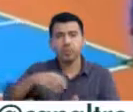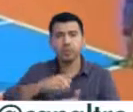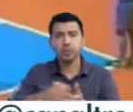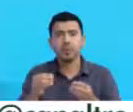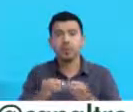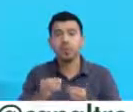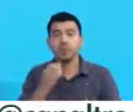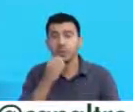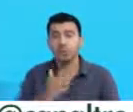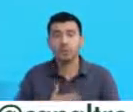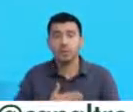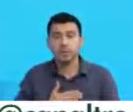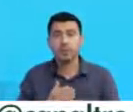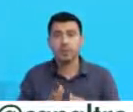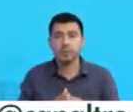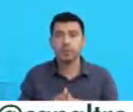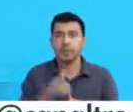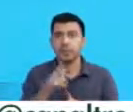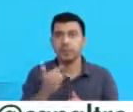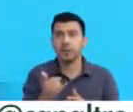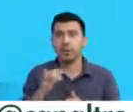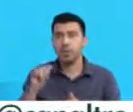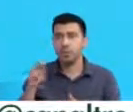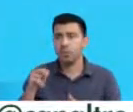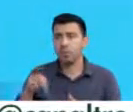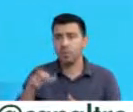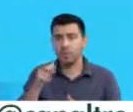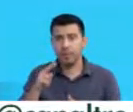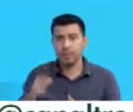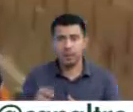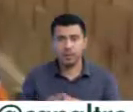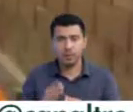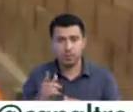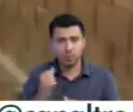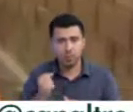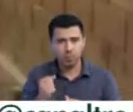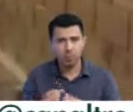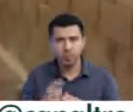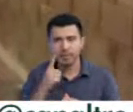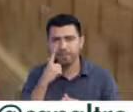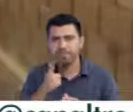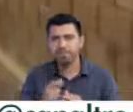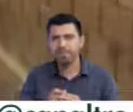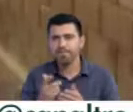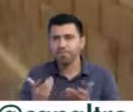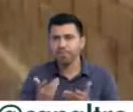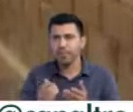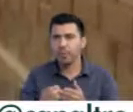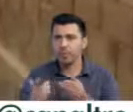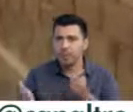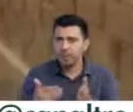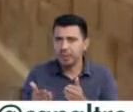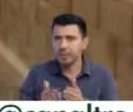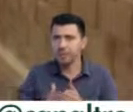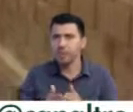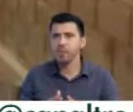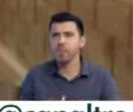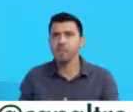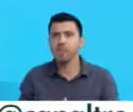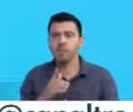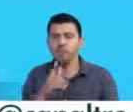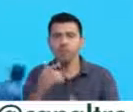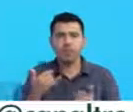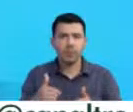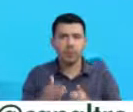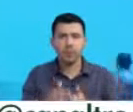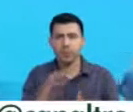serie a favor. El descuento visitante fue obra de Juan Páez. Aquí también fue duro, el Canizales es duro, pero bueno, es una cancha buena para jugar el fútbol